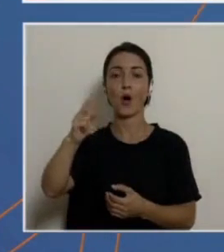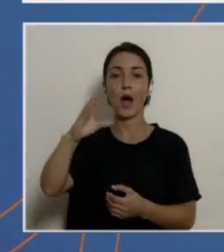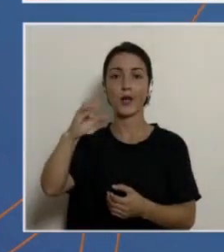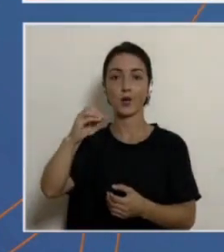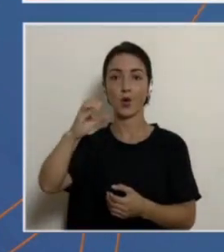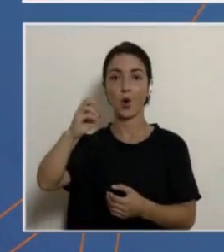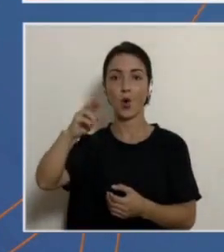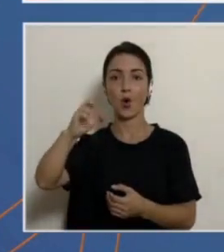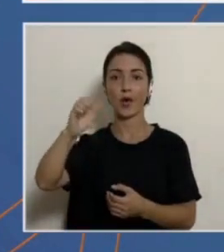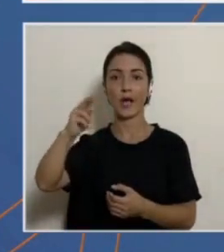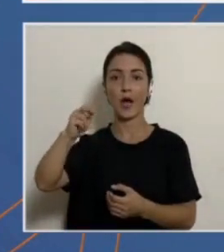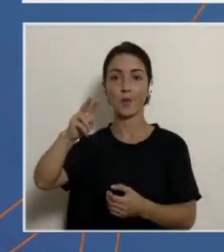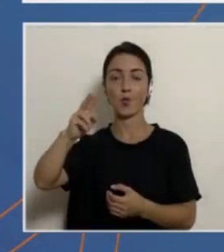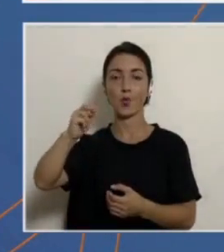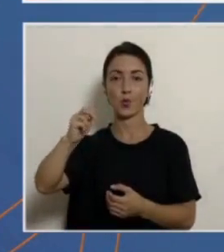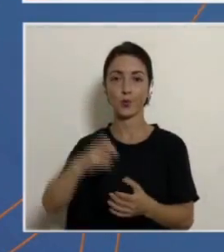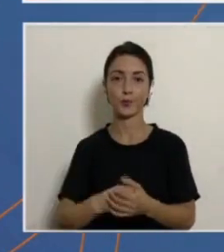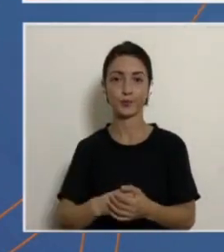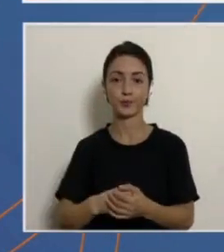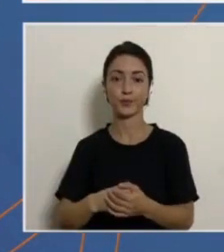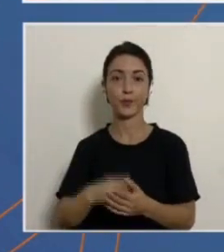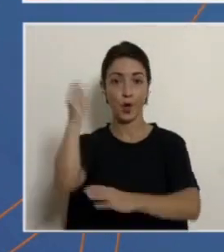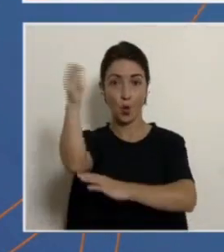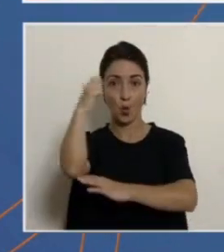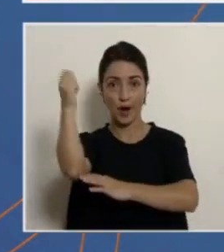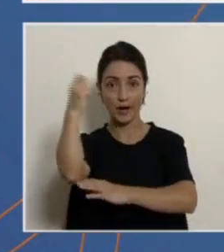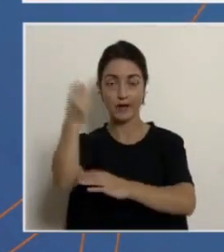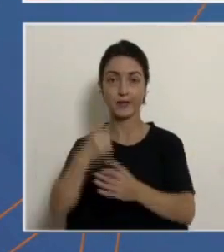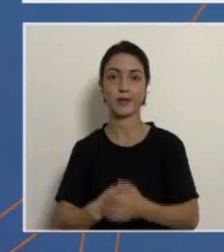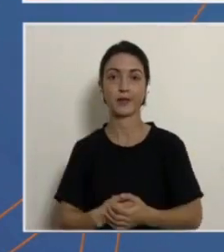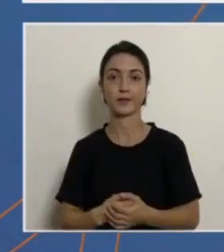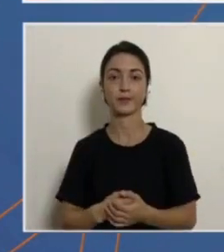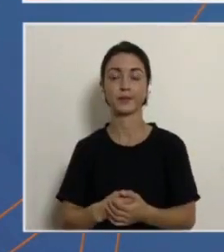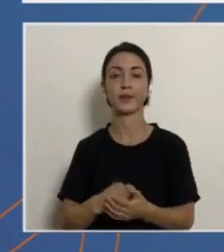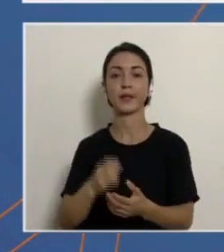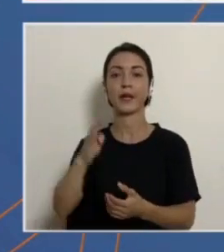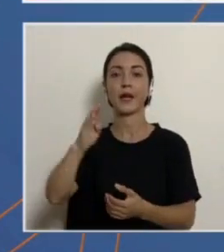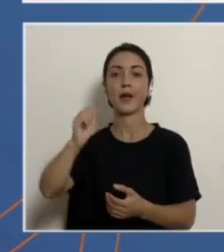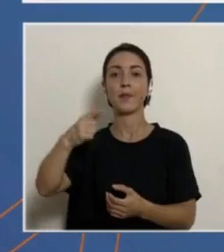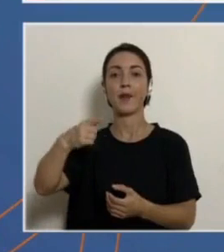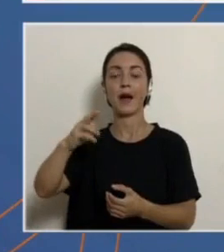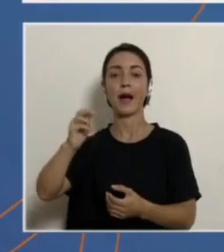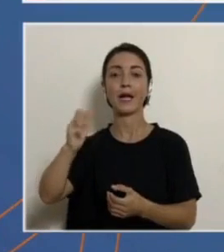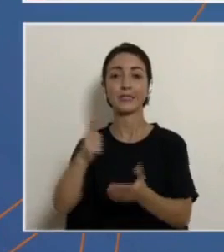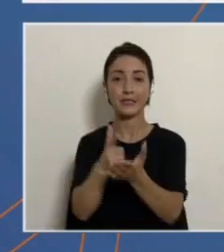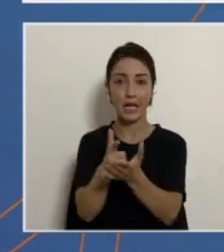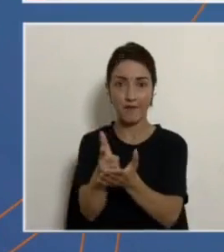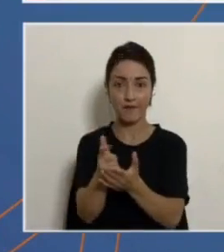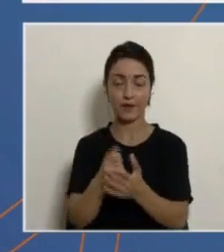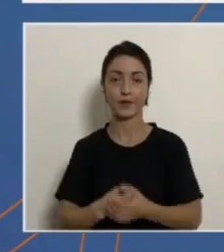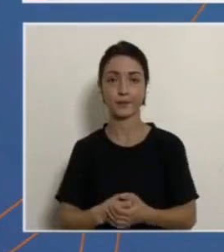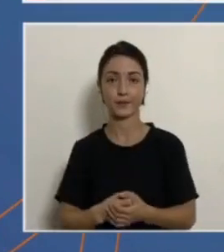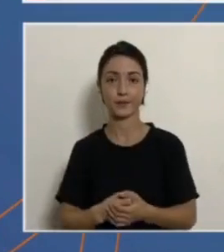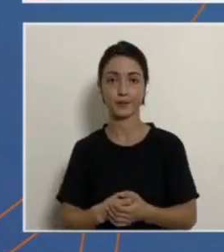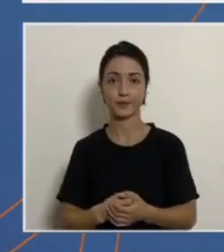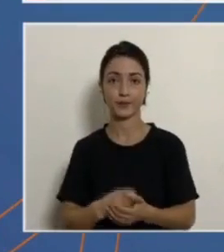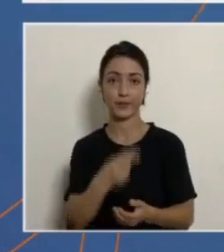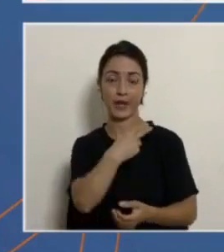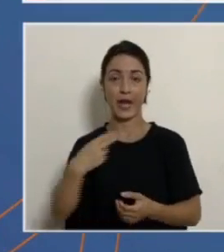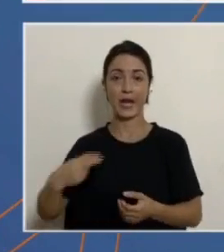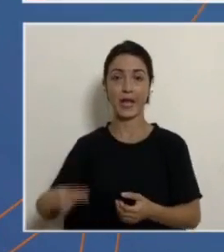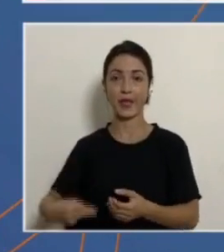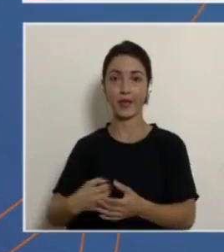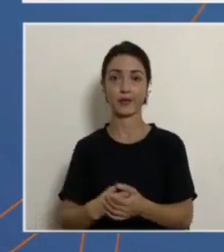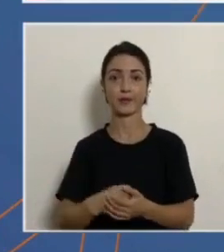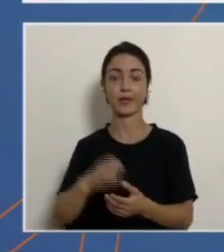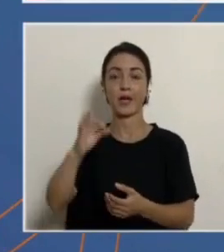de Oriamuno, por la provincia de Guanacaste, los cantones de Bagaces y de Liberia, por la provincia de Heredia, el